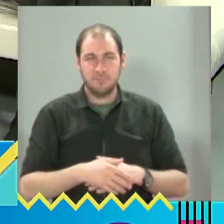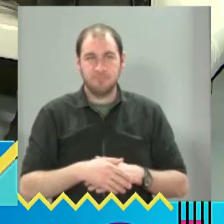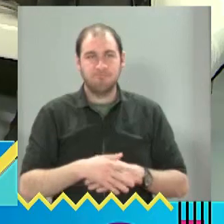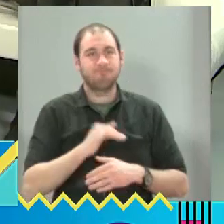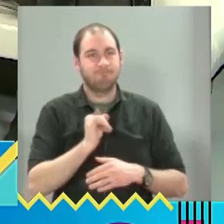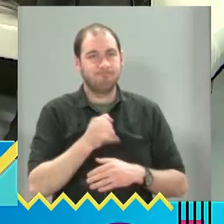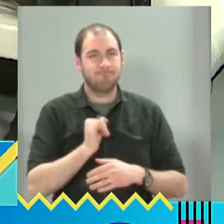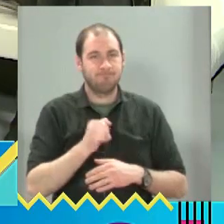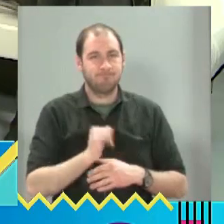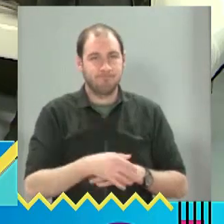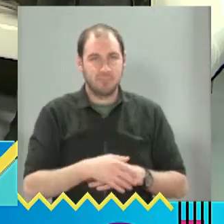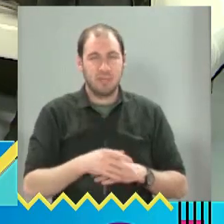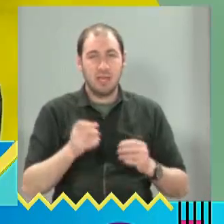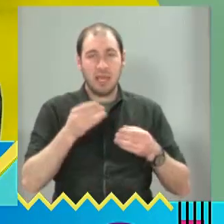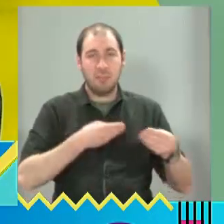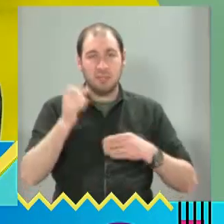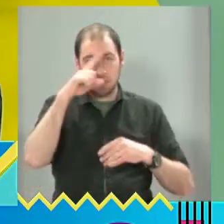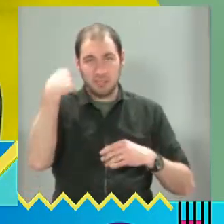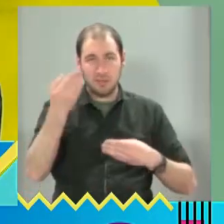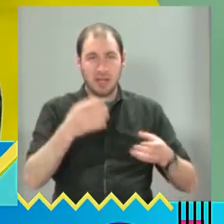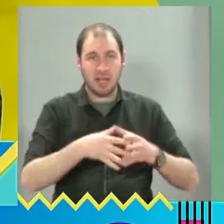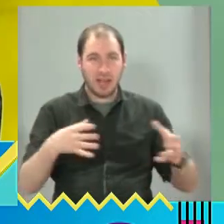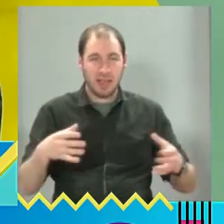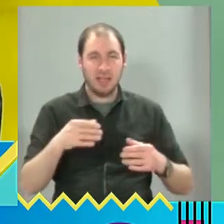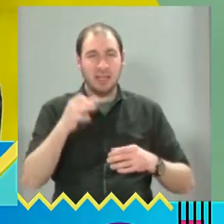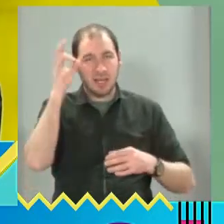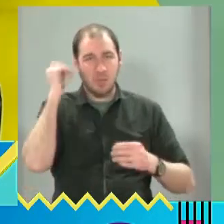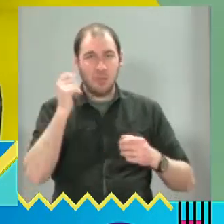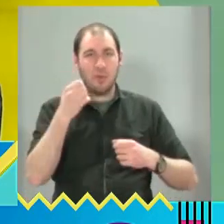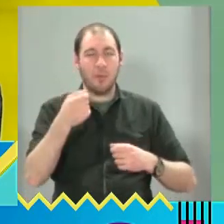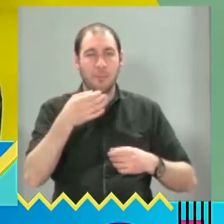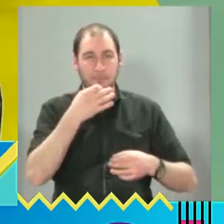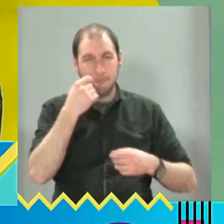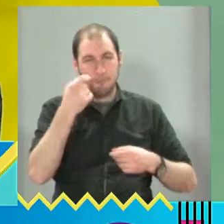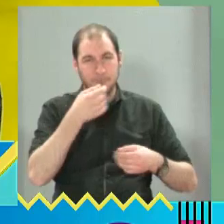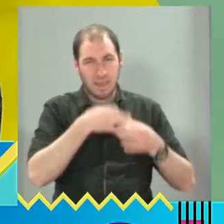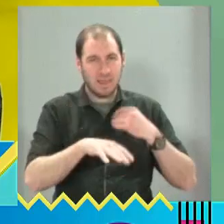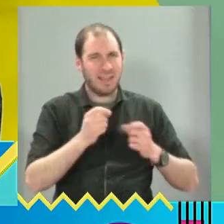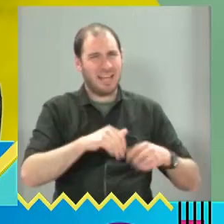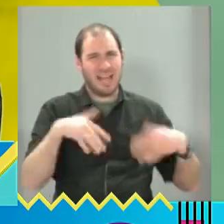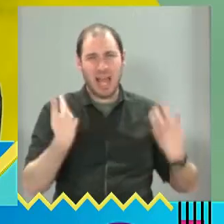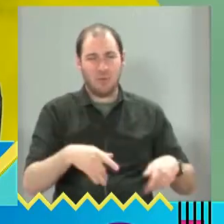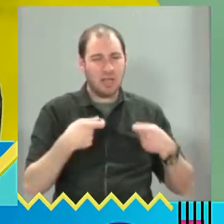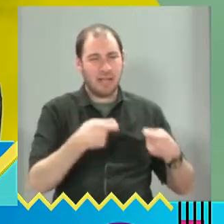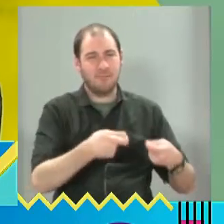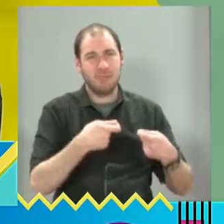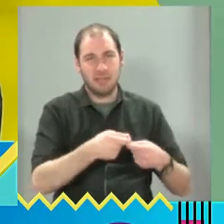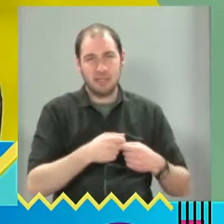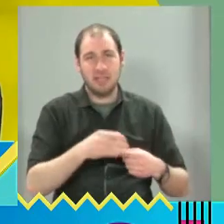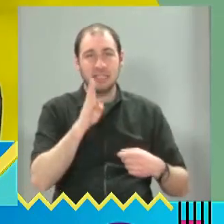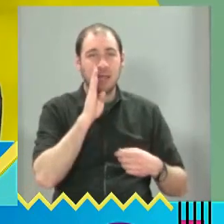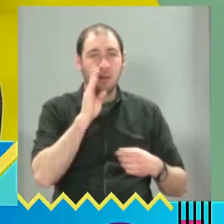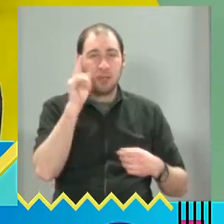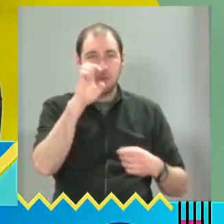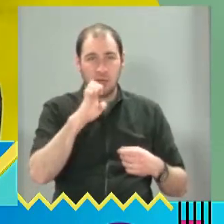Sin dudas, todas las multinacionales y las grandes empresas el neuromarketing lo tienen clarísimo. Invierten, de hecho, en Estados